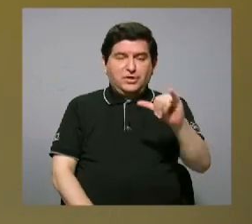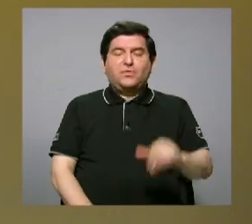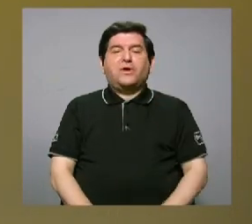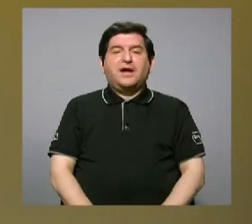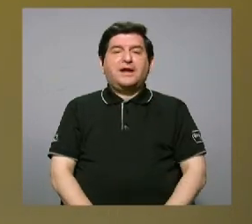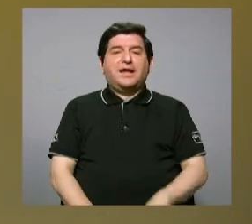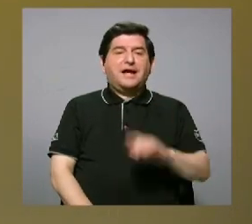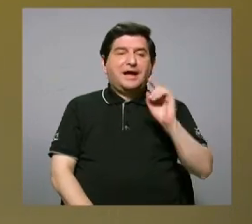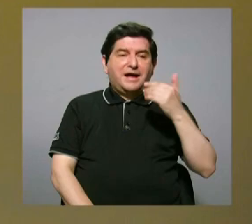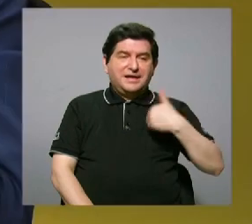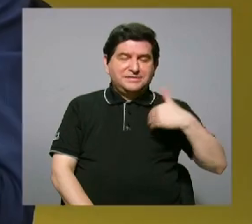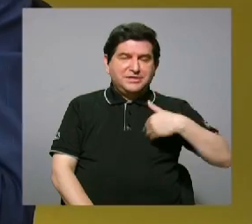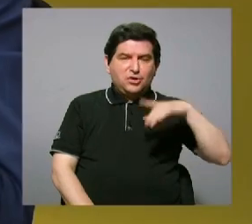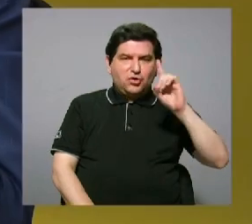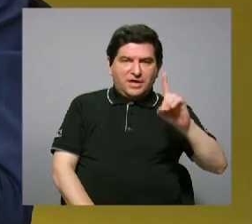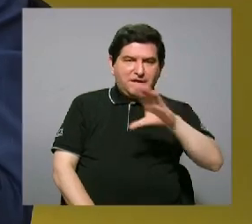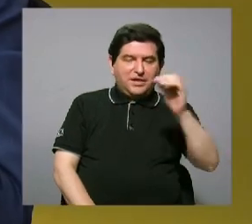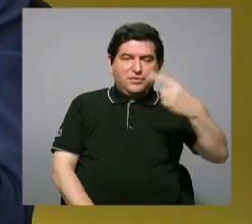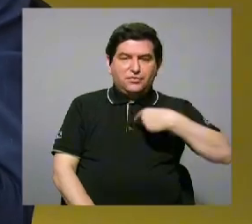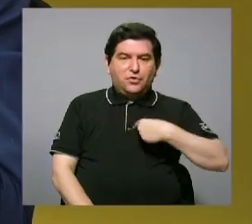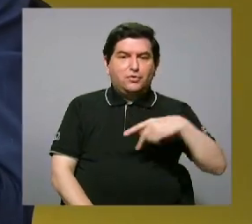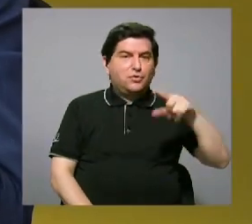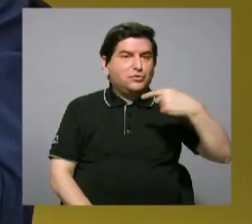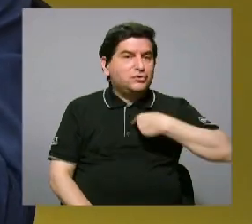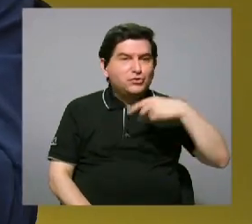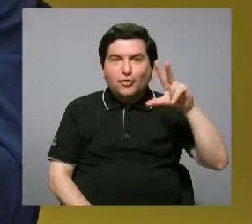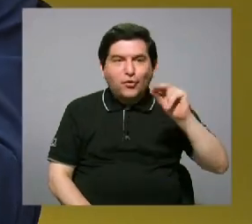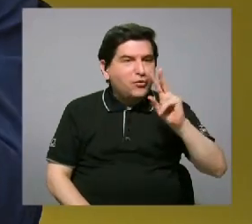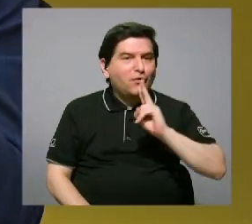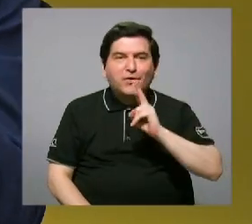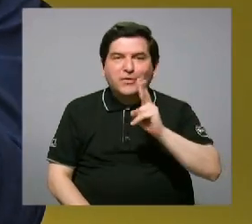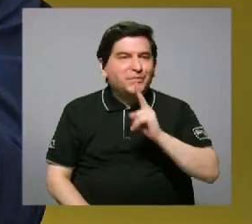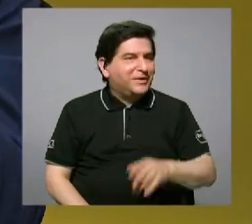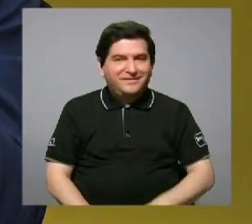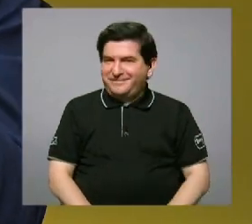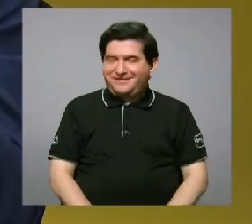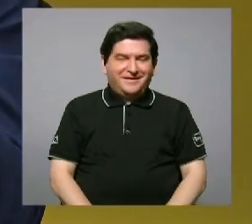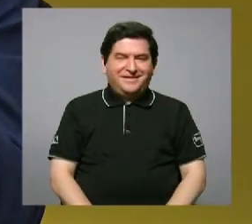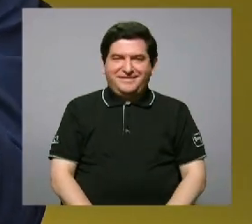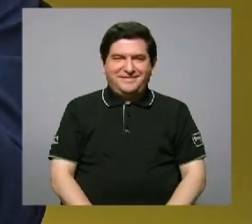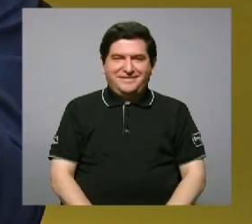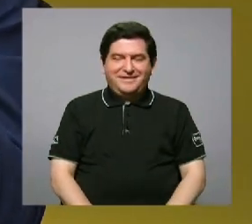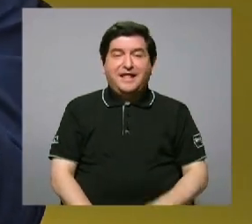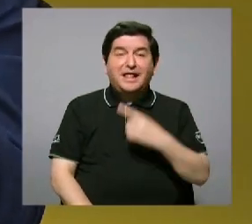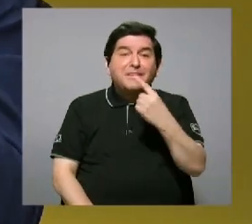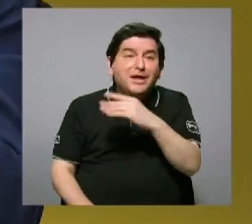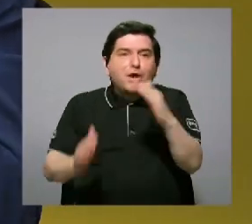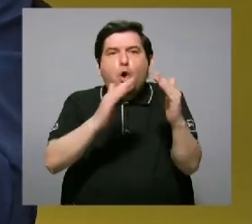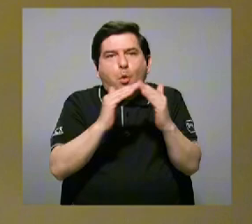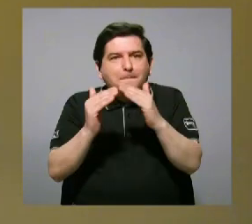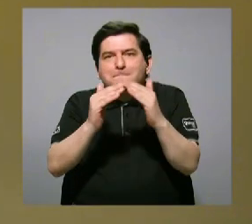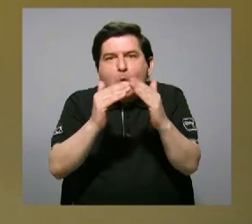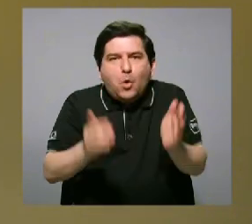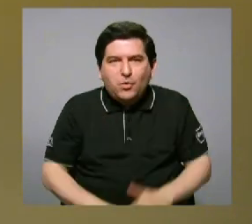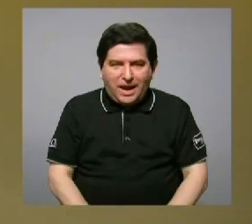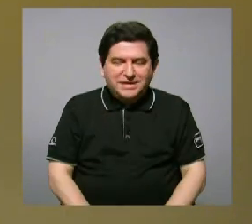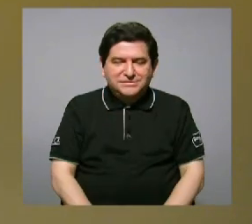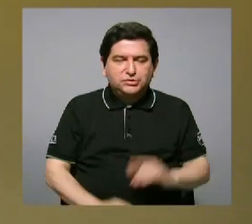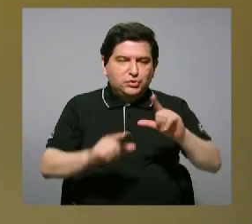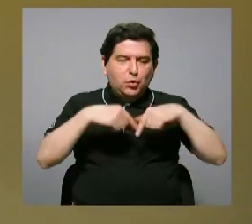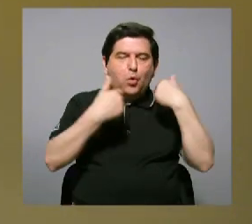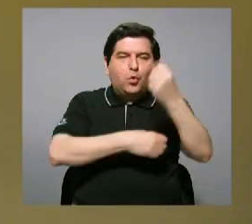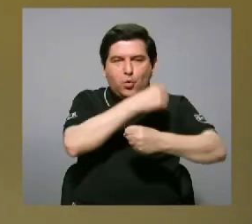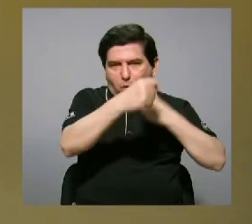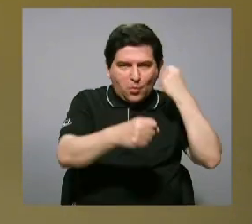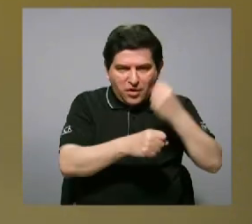mía. Debo aclarar que no mía, ¿verdad? En realidad, Perdón, la población, el grupo etario y el